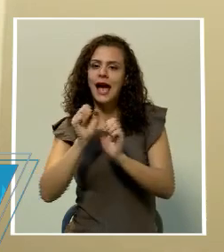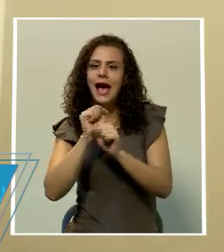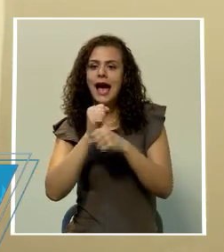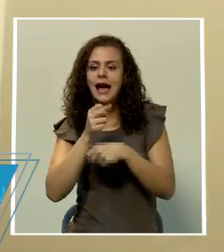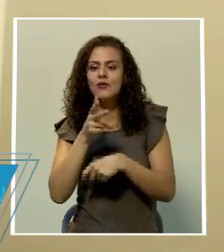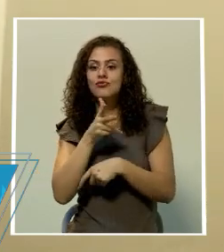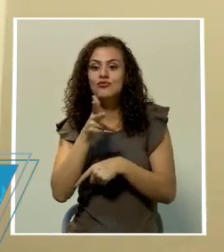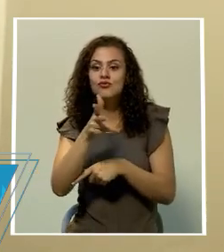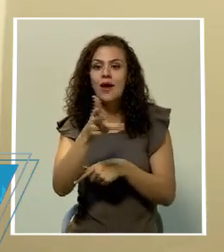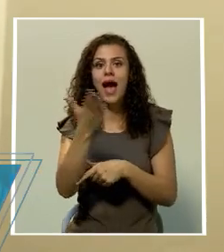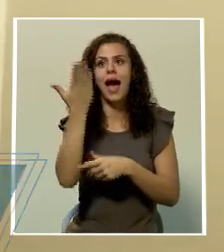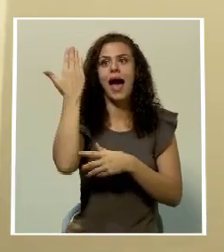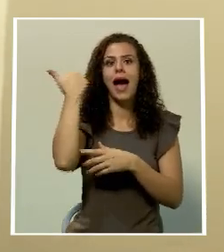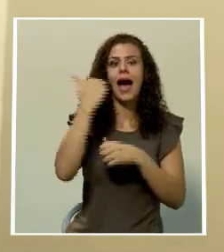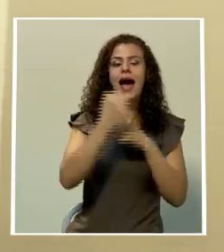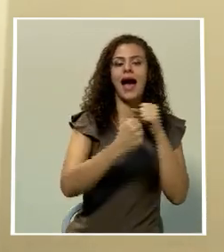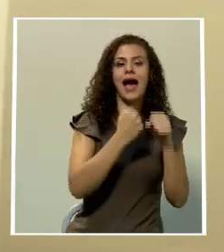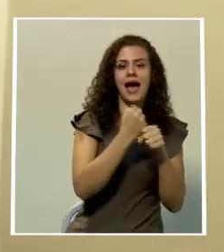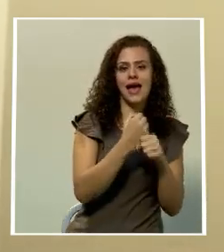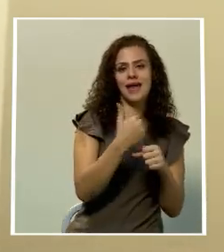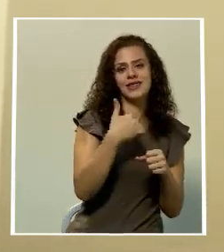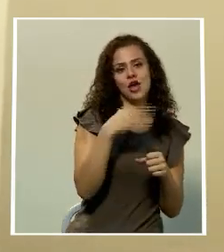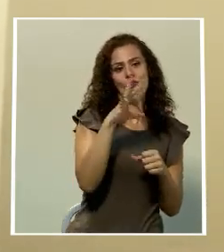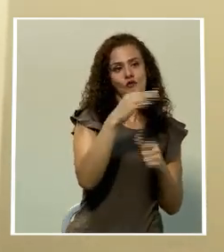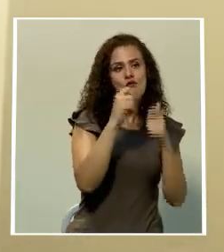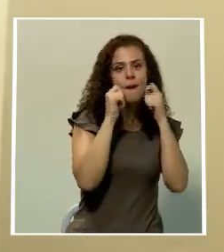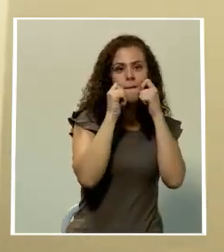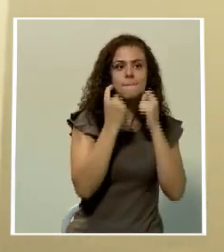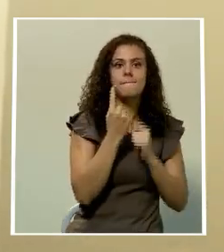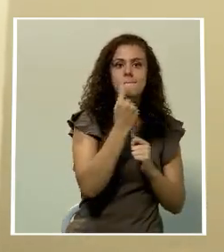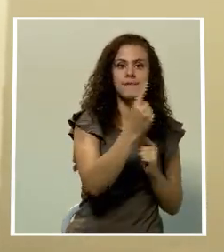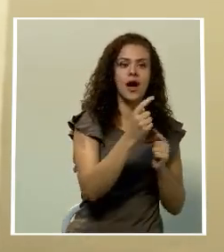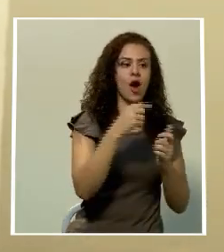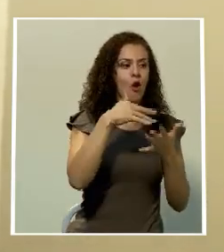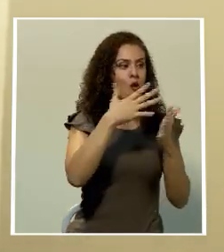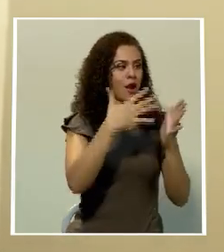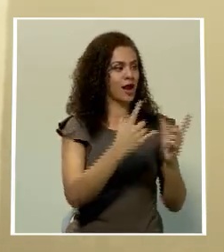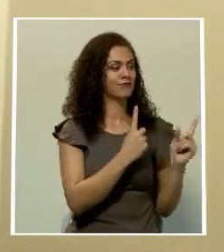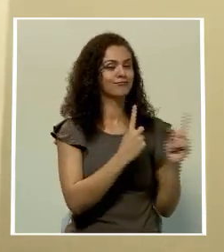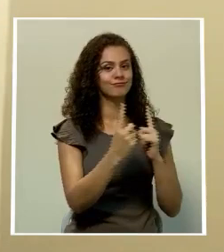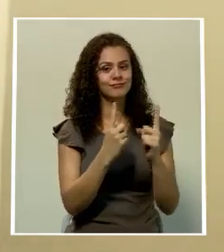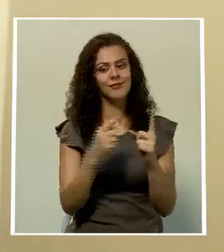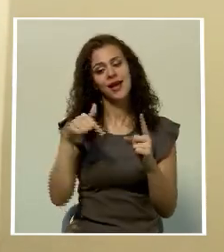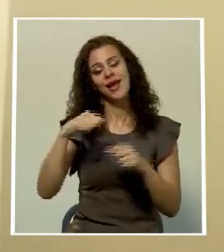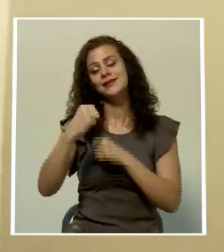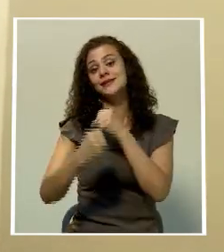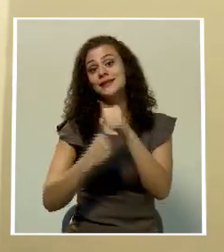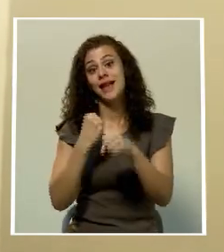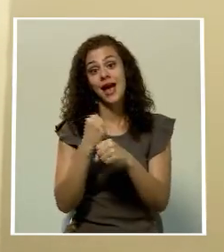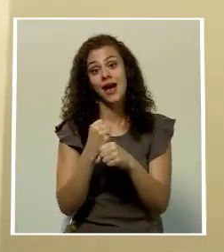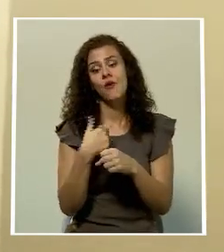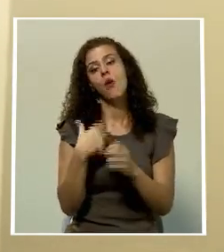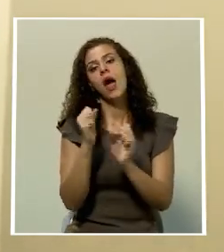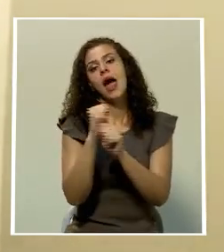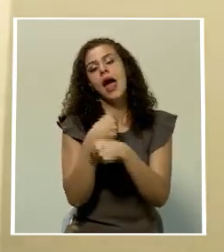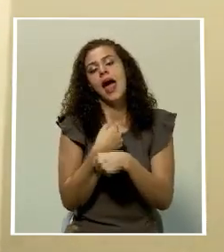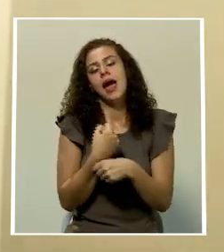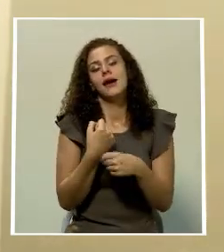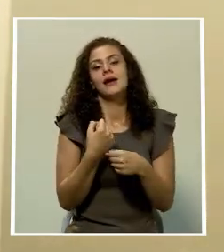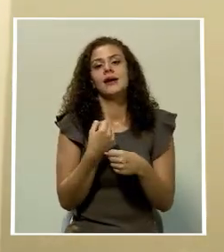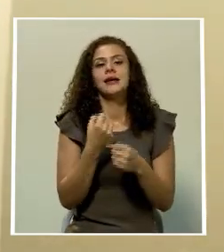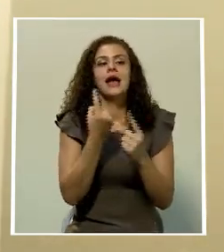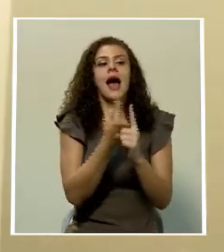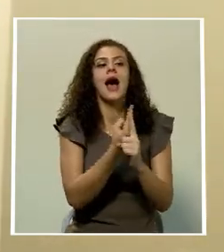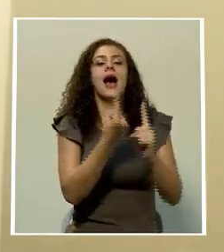recorrido que en otros momentos tenemos de manera presencial con nuestros estudiantes. Este año lo queremos hacer